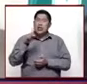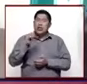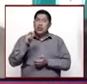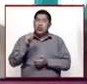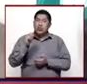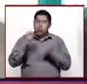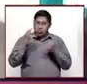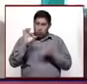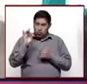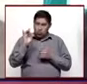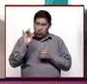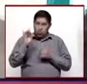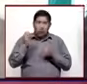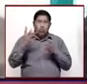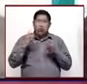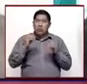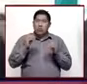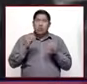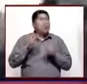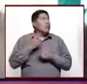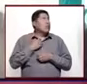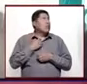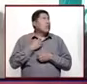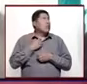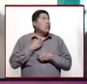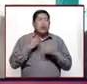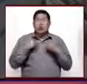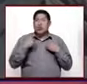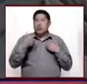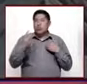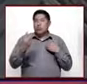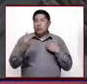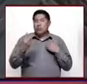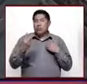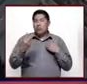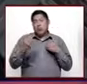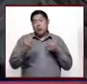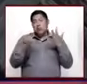Solo ocho. ¿Cuántos se vendieron? Tengo ahorita 2.